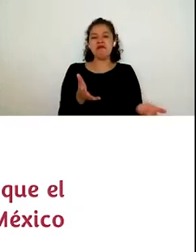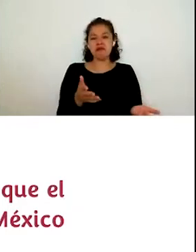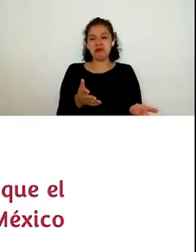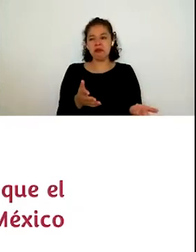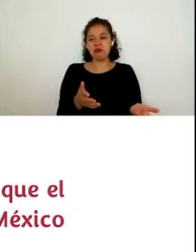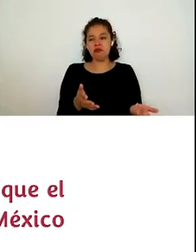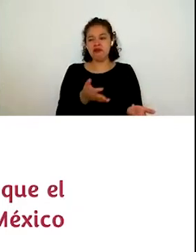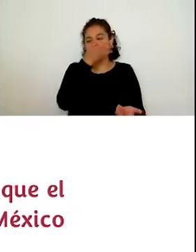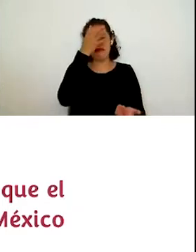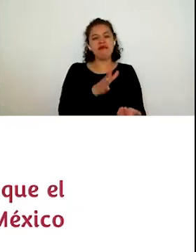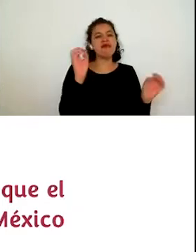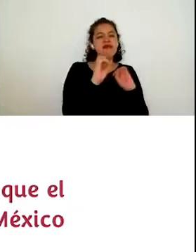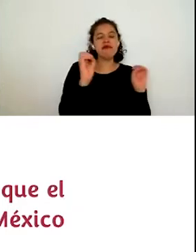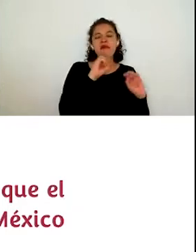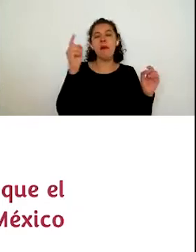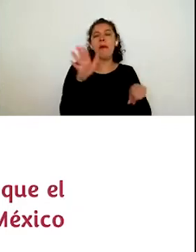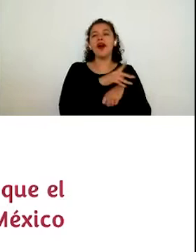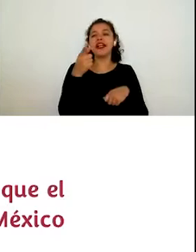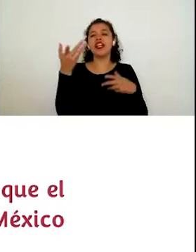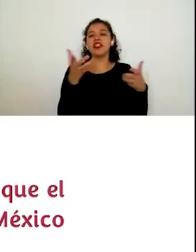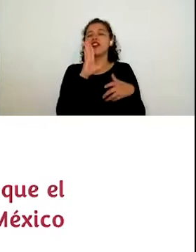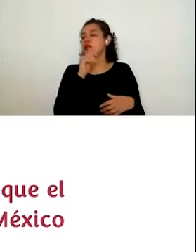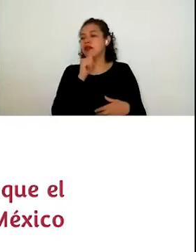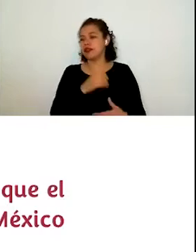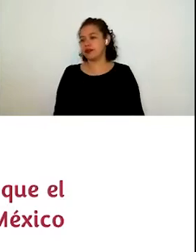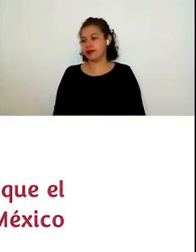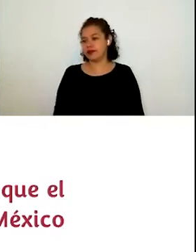va a autorizar ese tipo de operaciones.